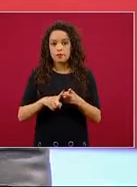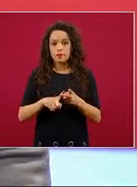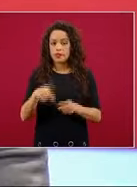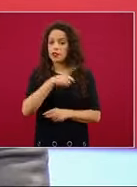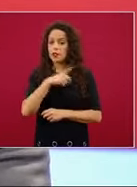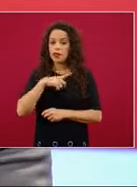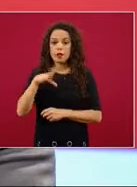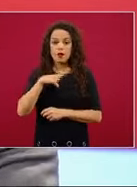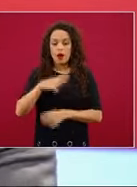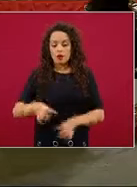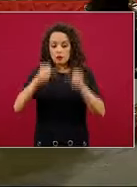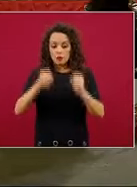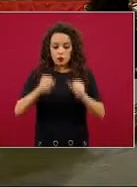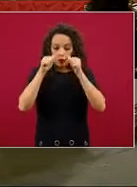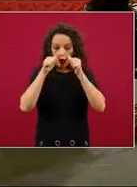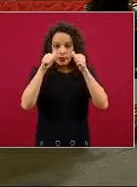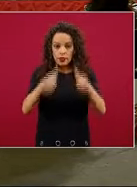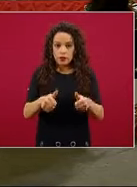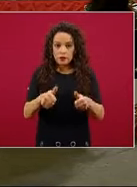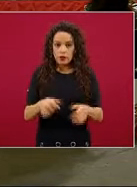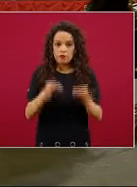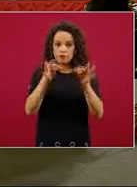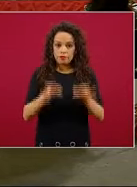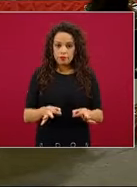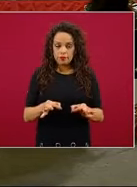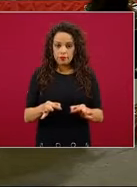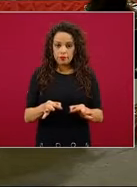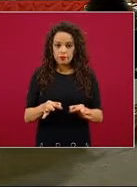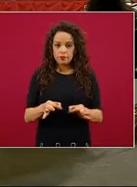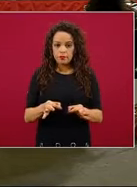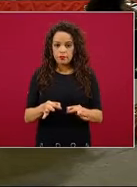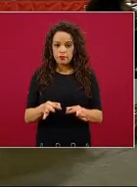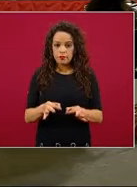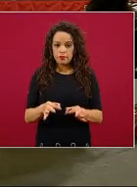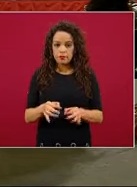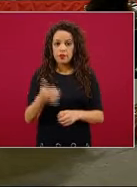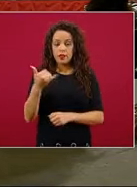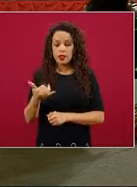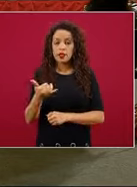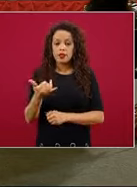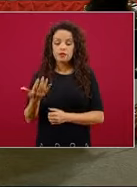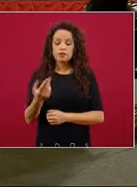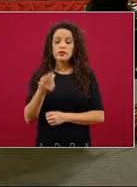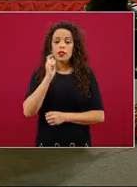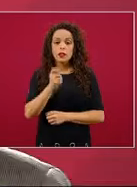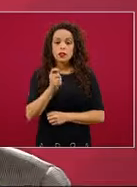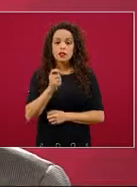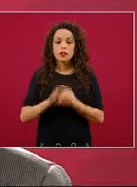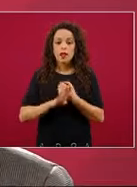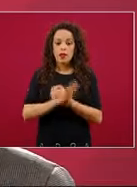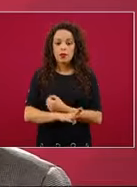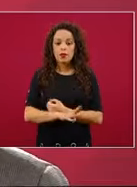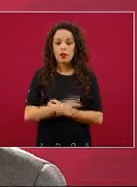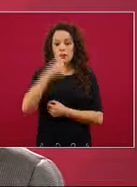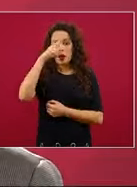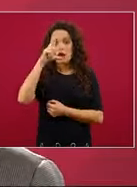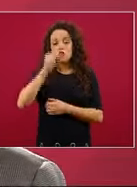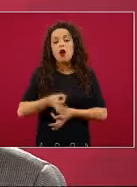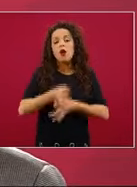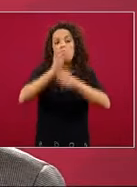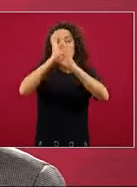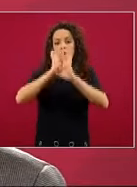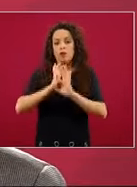adecuada atención y se usan las intervenciones tempranas como la oxigenación no invasiva, entre otras, para